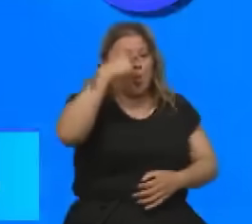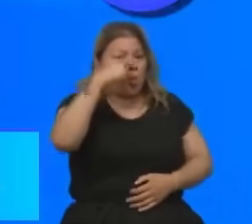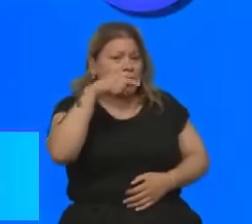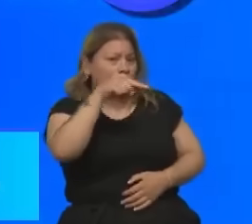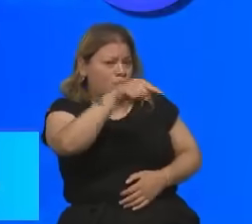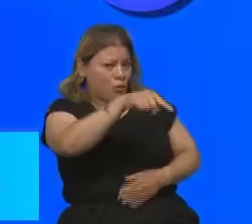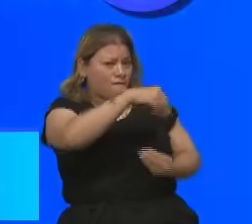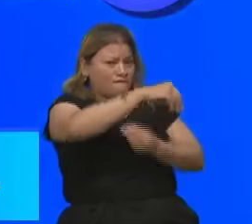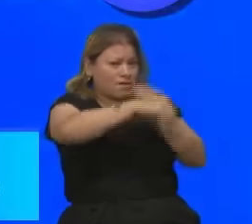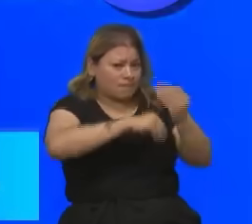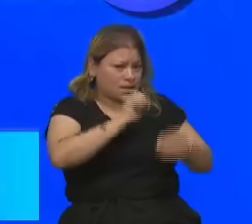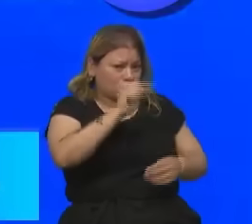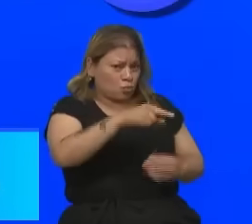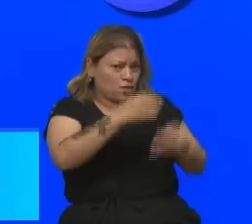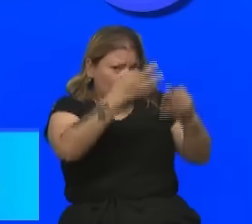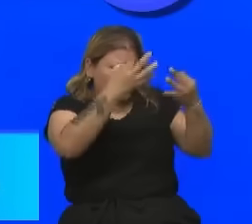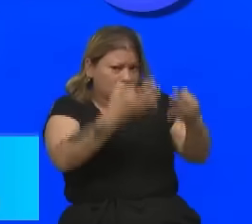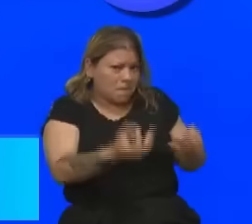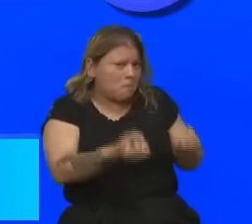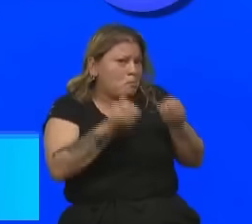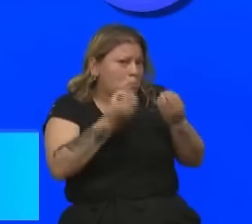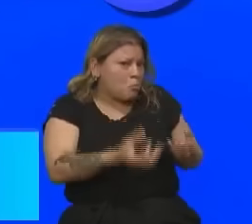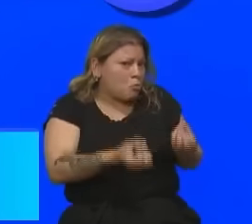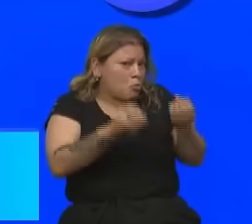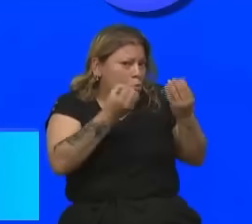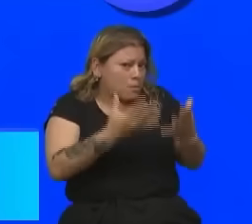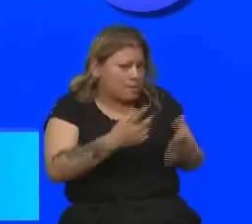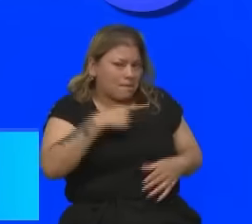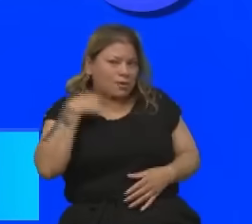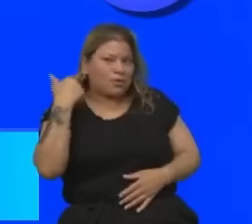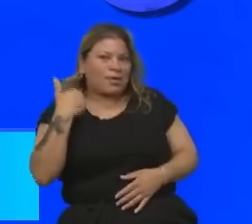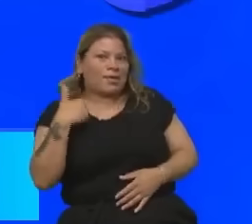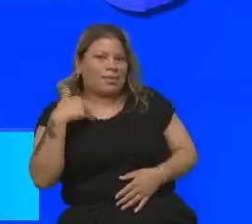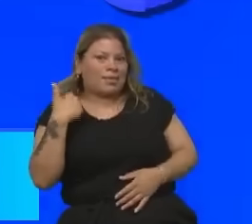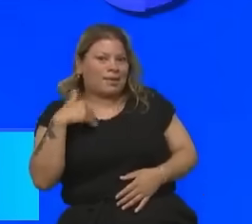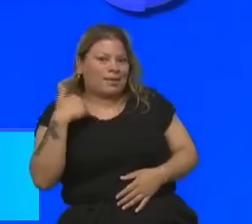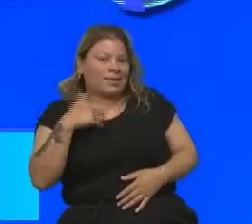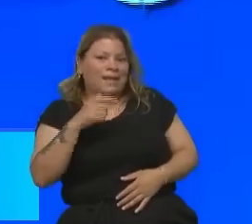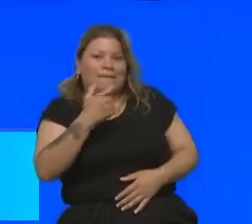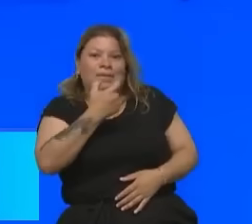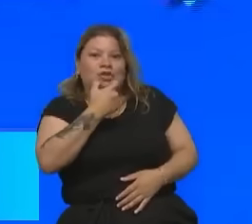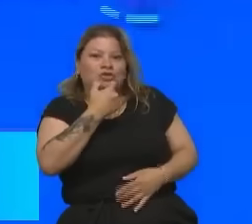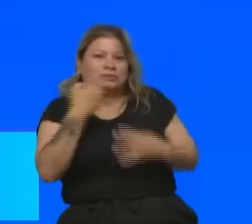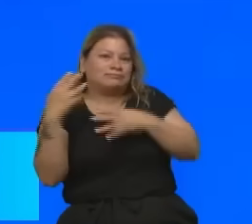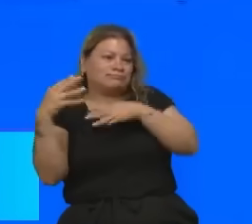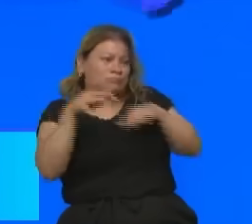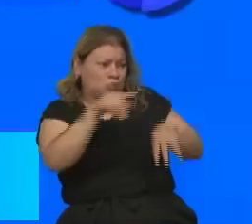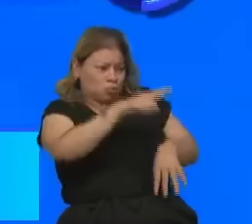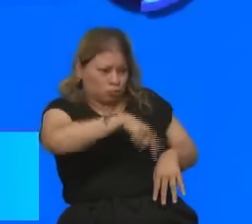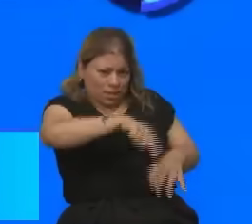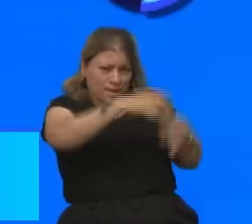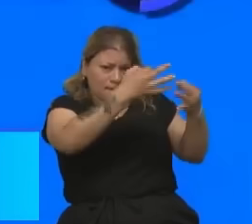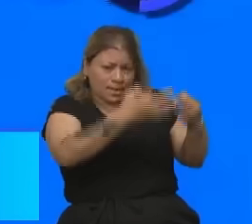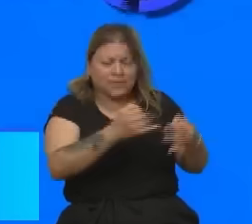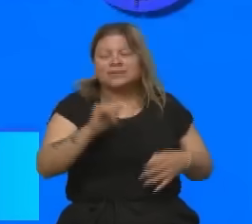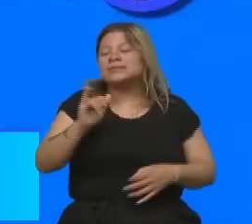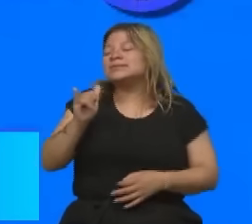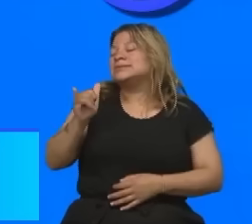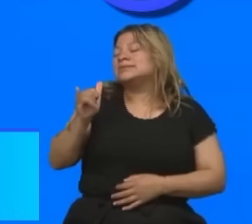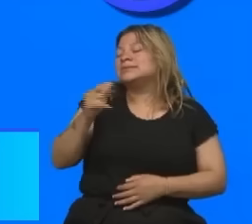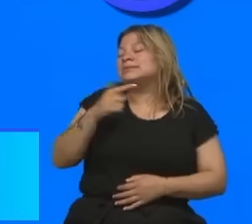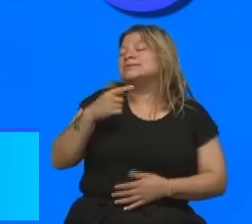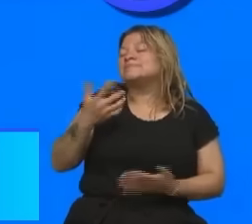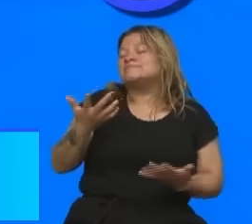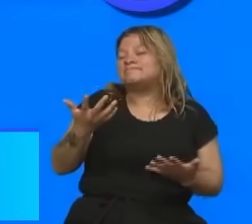vos y los tuyos están muy bien, para todos aquí en la Argentina que te están, o en la provincia de Mendoza que te están viendo. Sí, sí, aquí, a